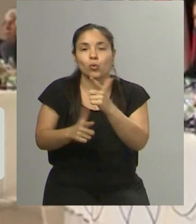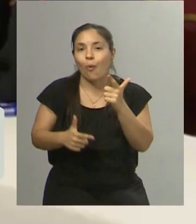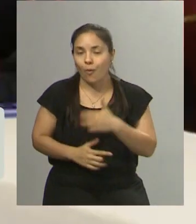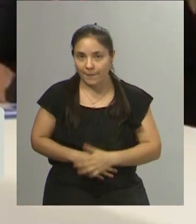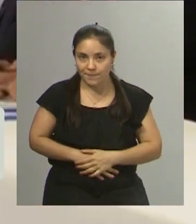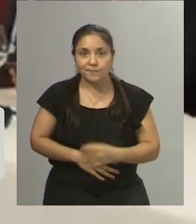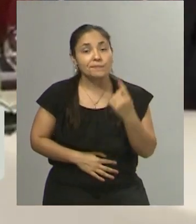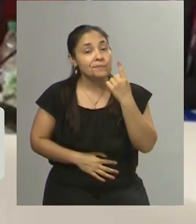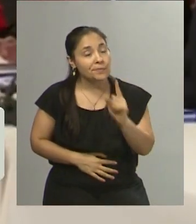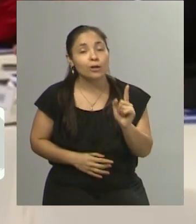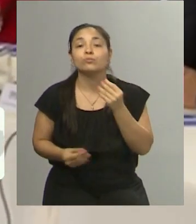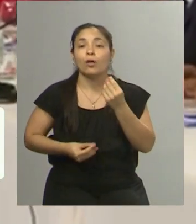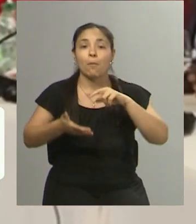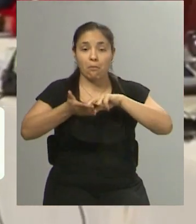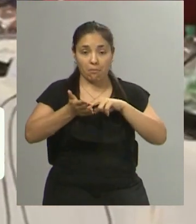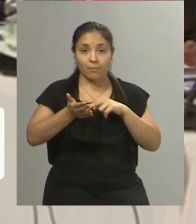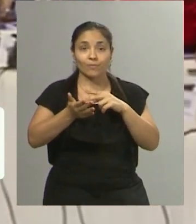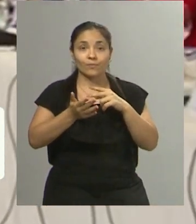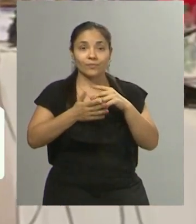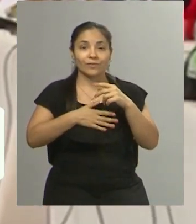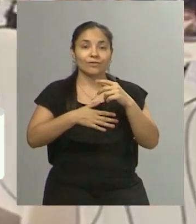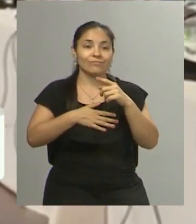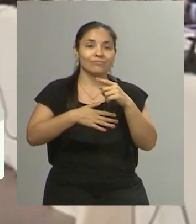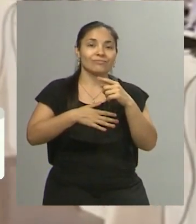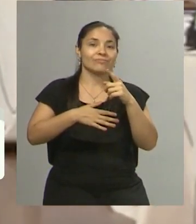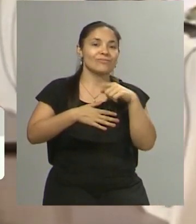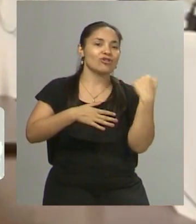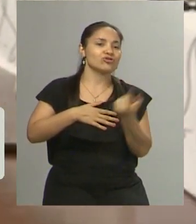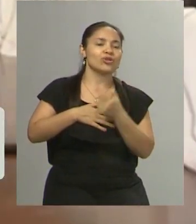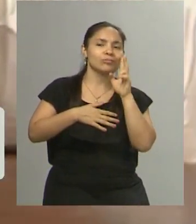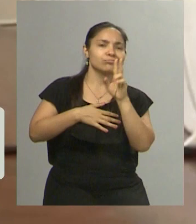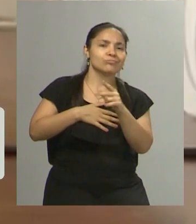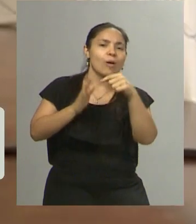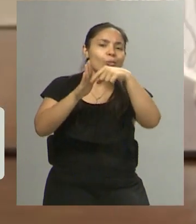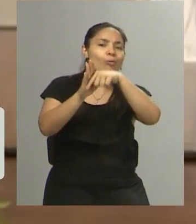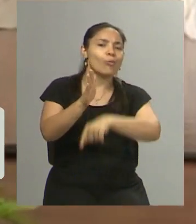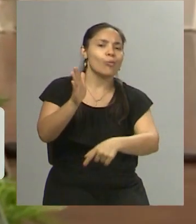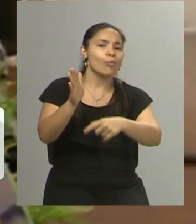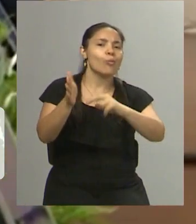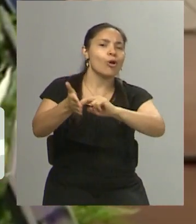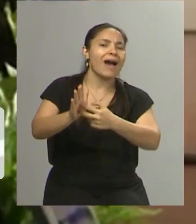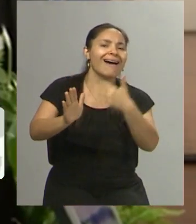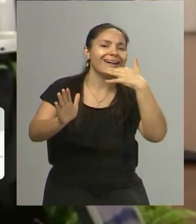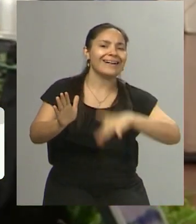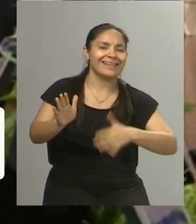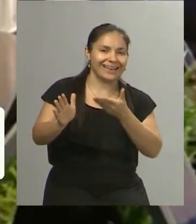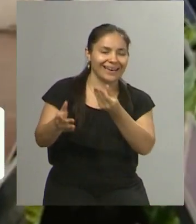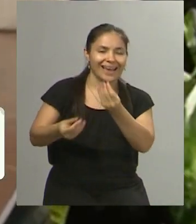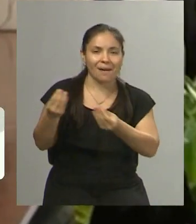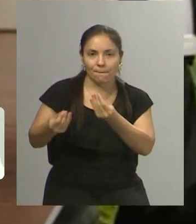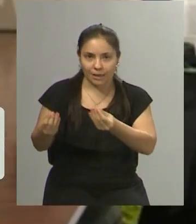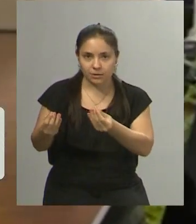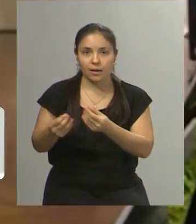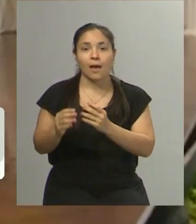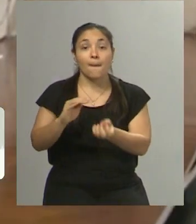menos nos ha permitido entender dónde está el problema de fondo del Mercosur. Es un Mercosur, no es que un